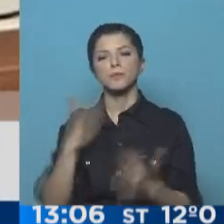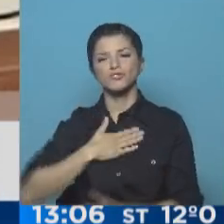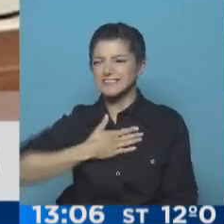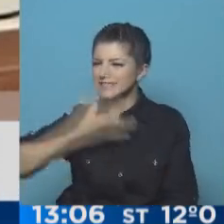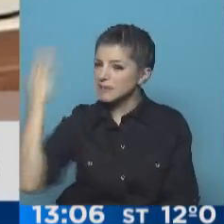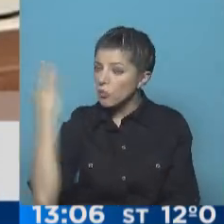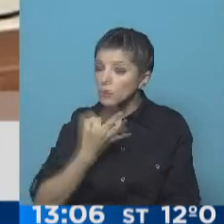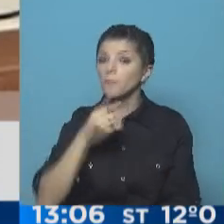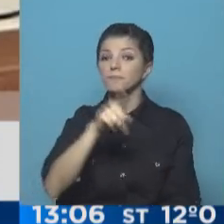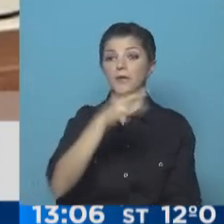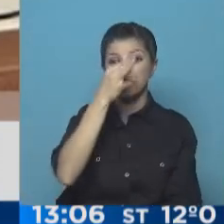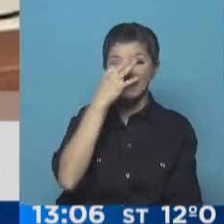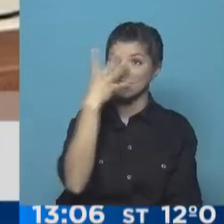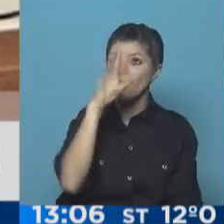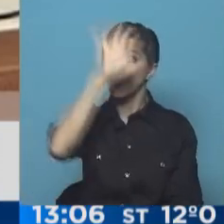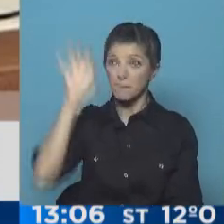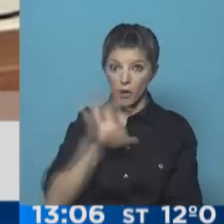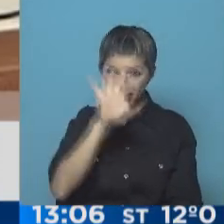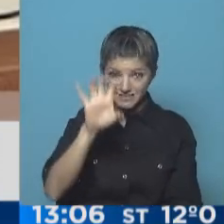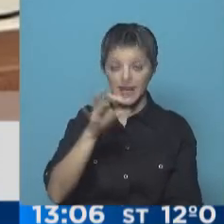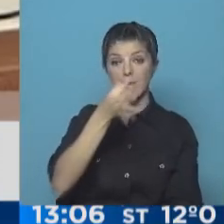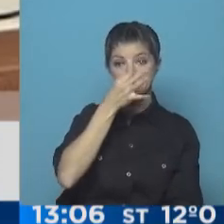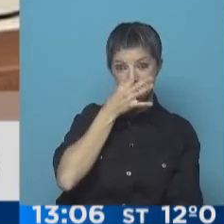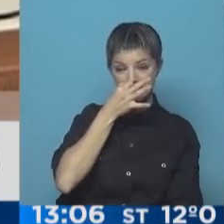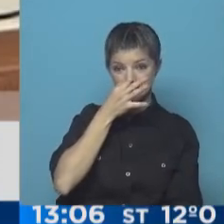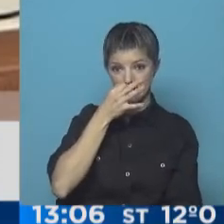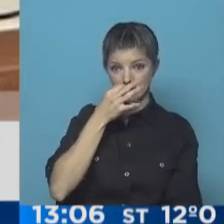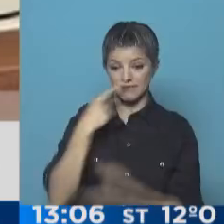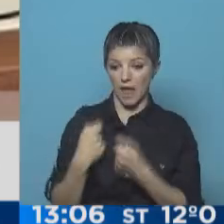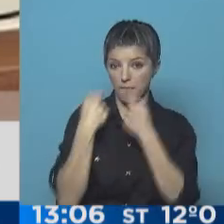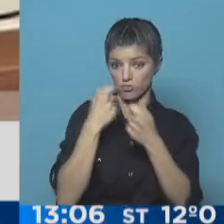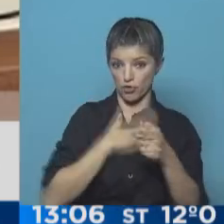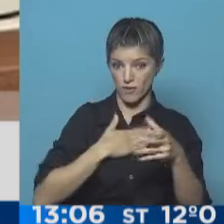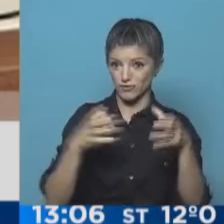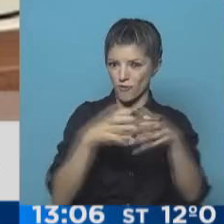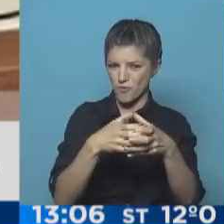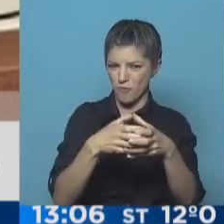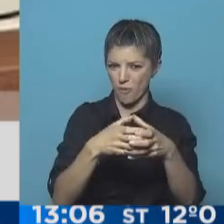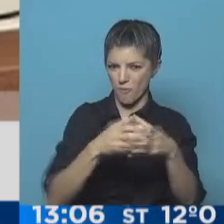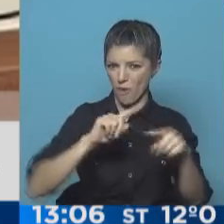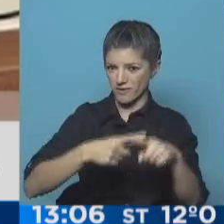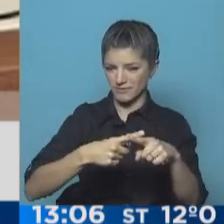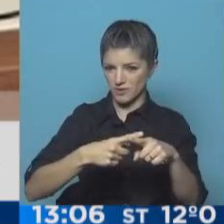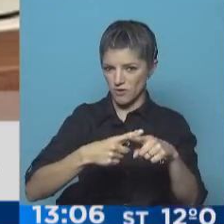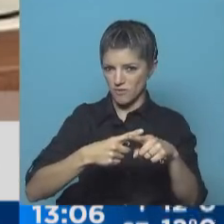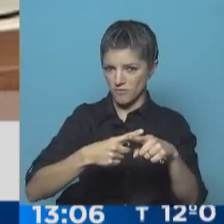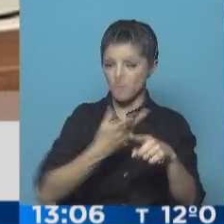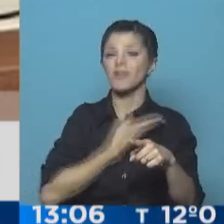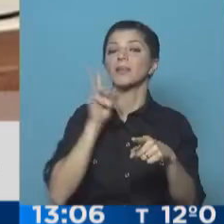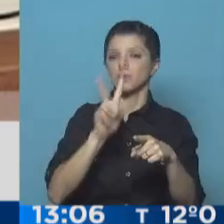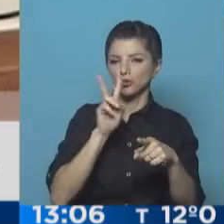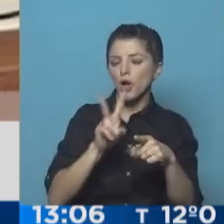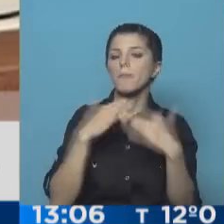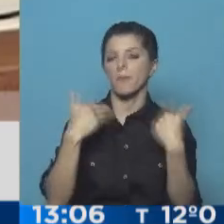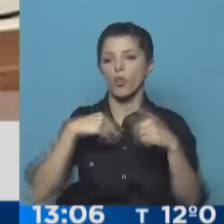20 de las 24 provin nos han dado su respaldo su confianza para poder seguir llevando